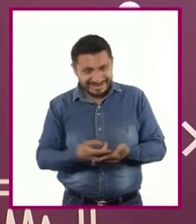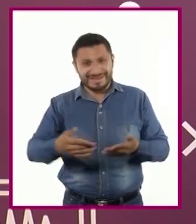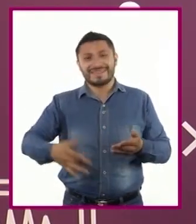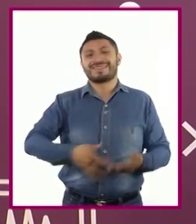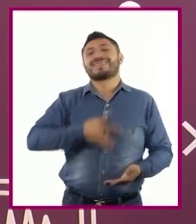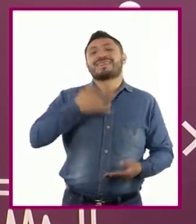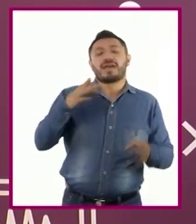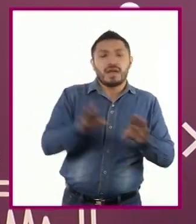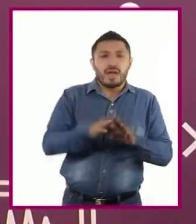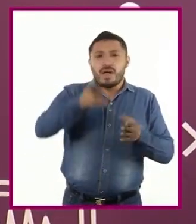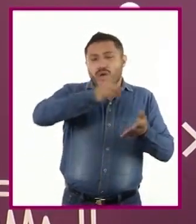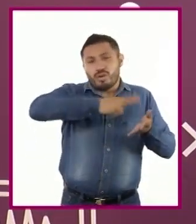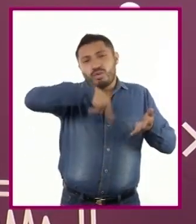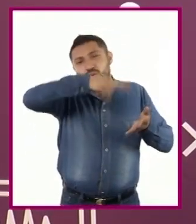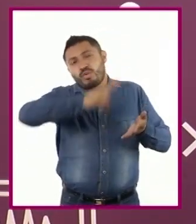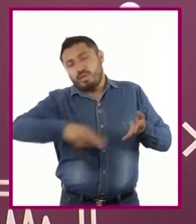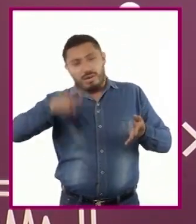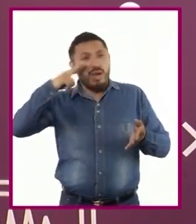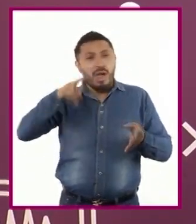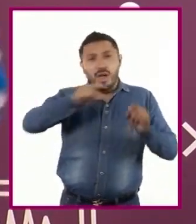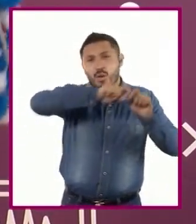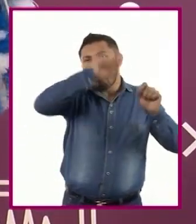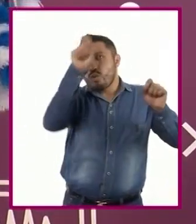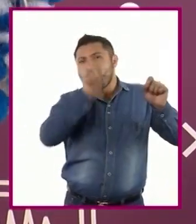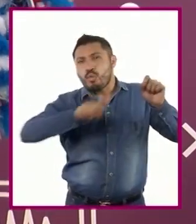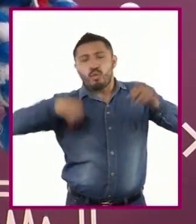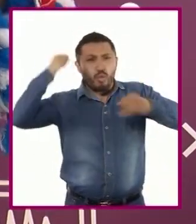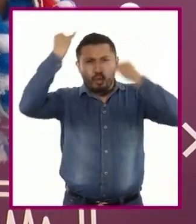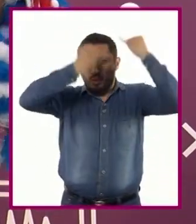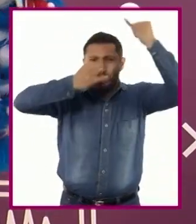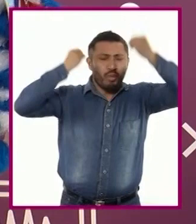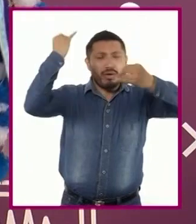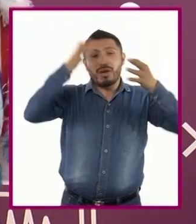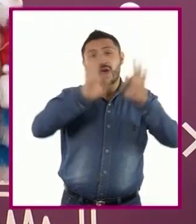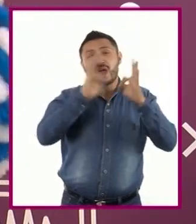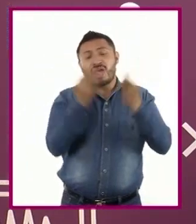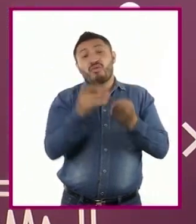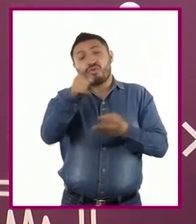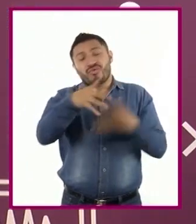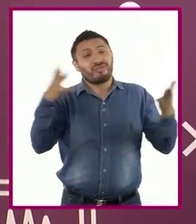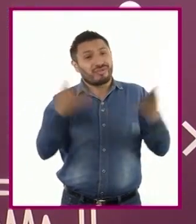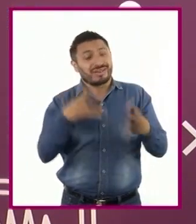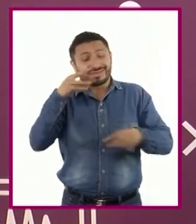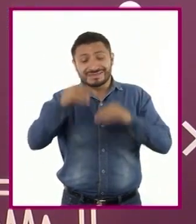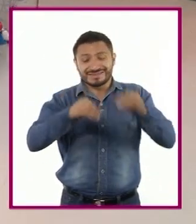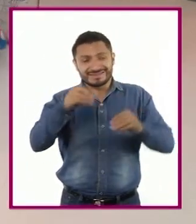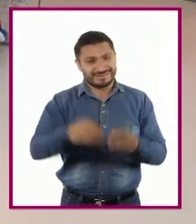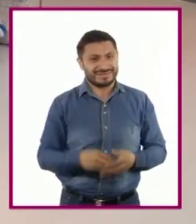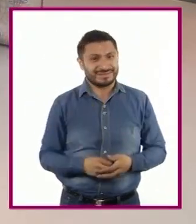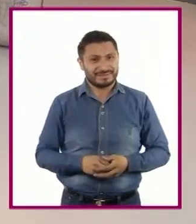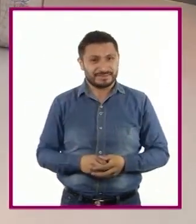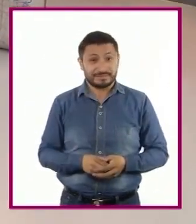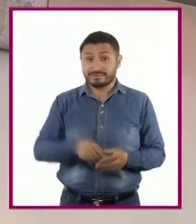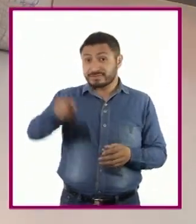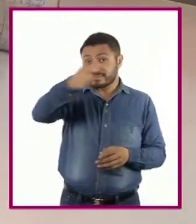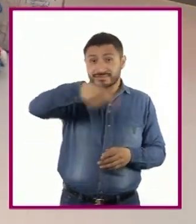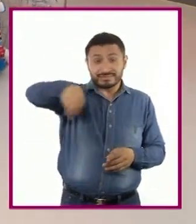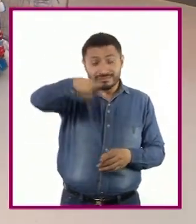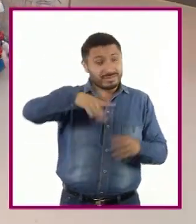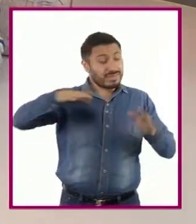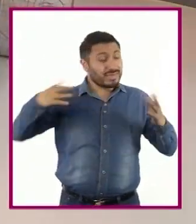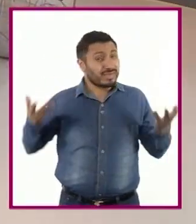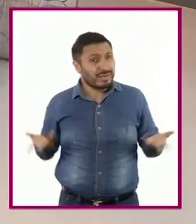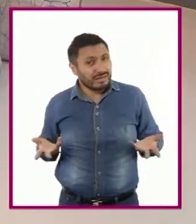sintiendo los trazos, siguiendo las líneas, imaginando el proceso que tuvieron al hacerlos. ¿A ustedes en